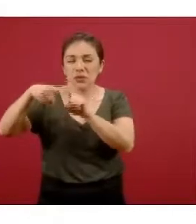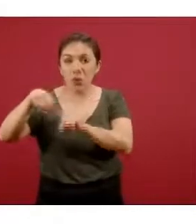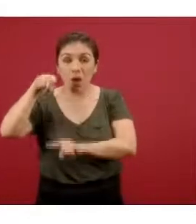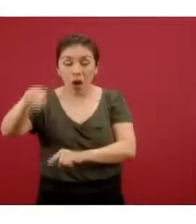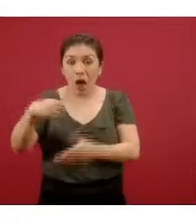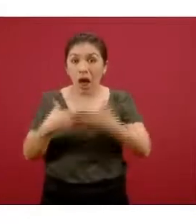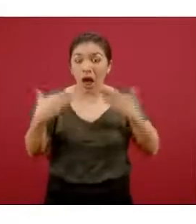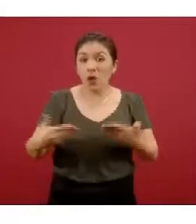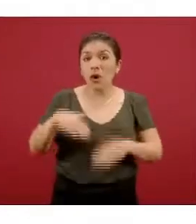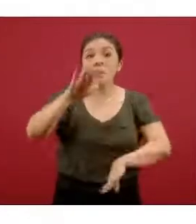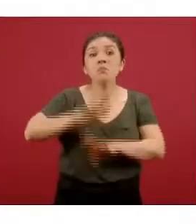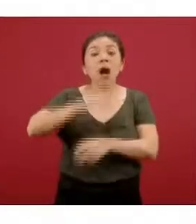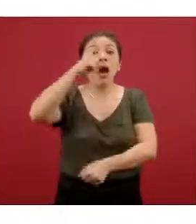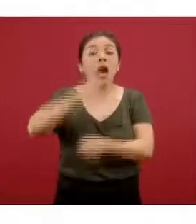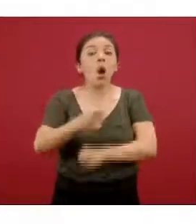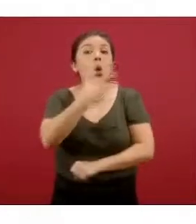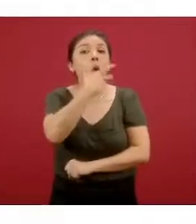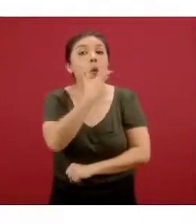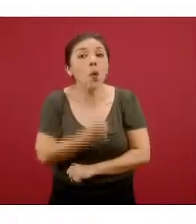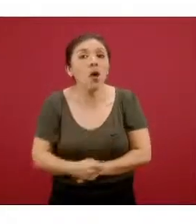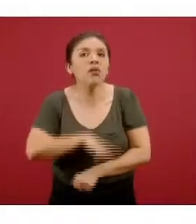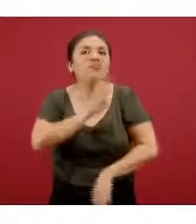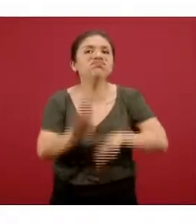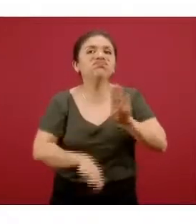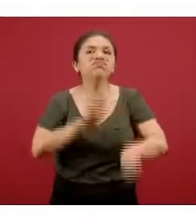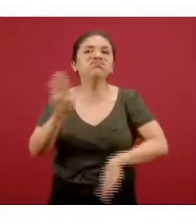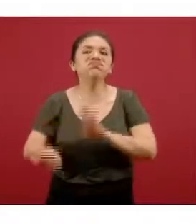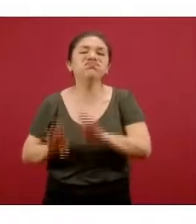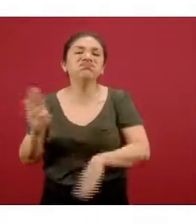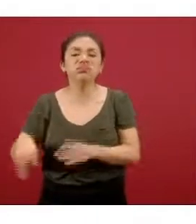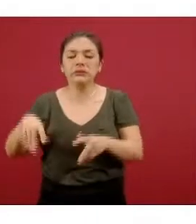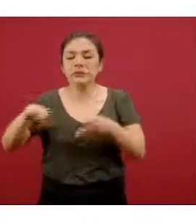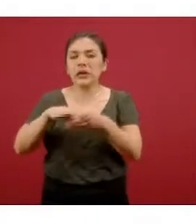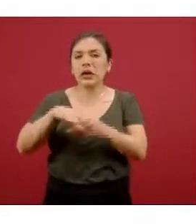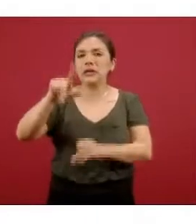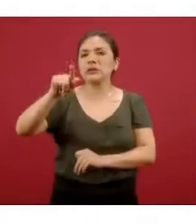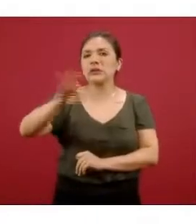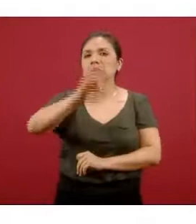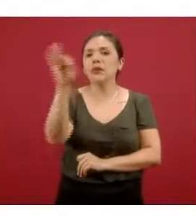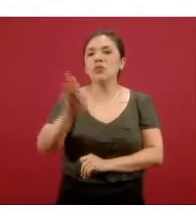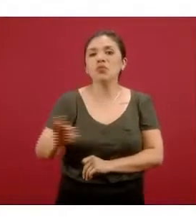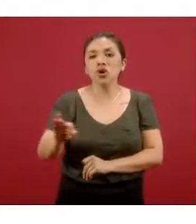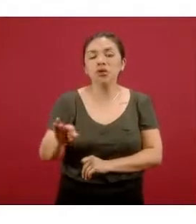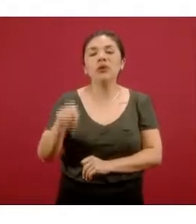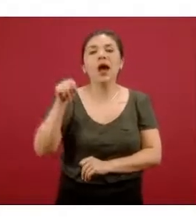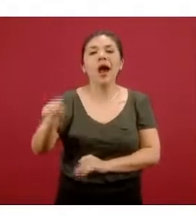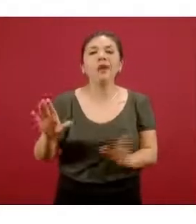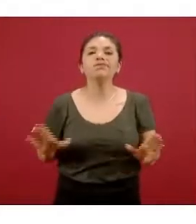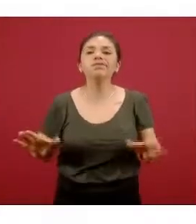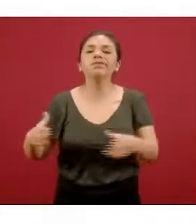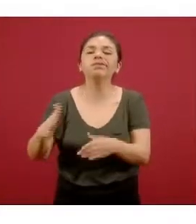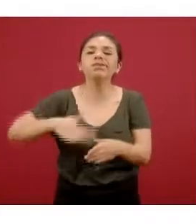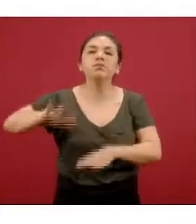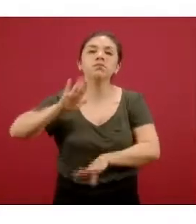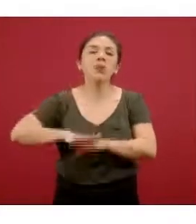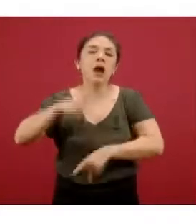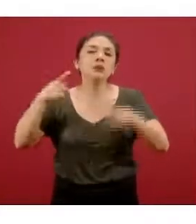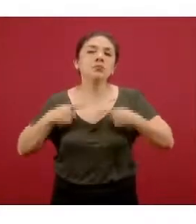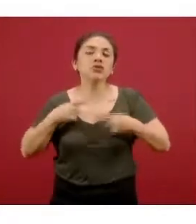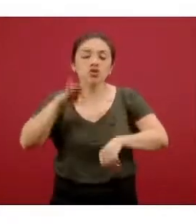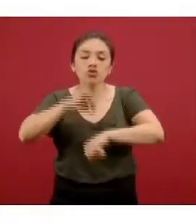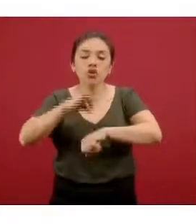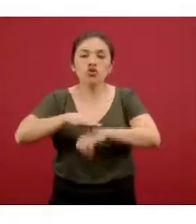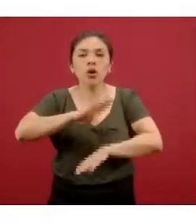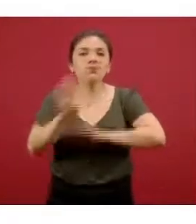ahora son los hombres, en el caso de las defunciones, con un 70%, los que forman el mayor grupo de estas